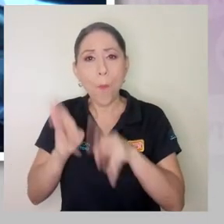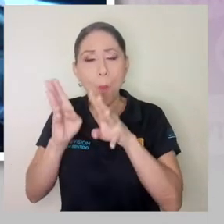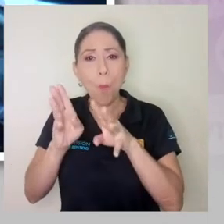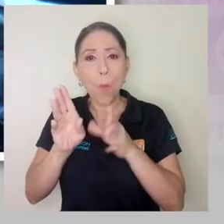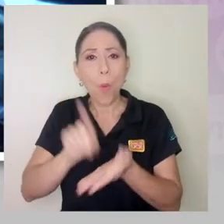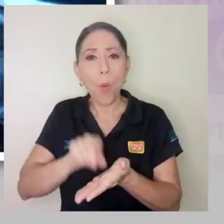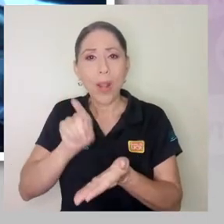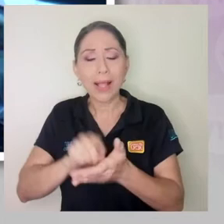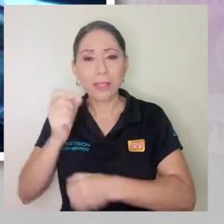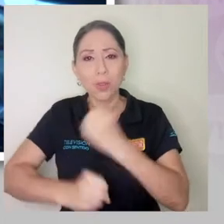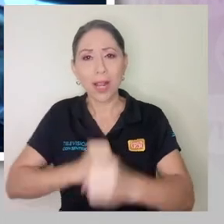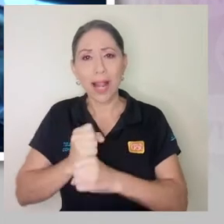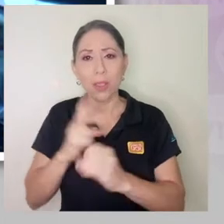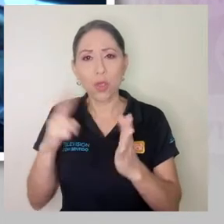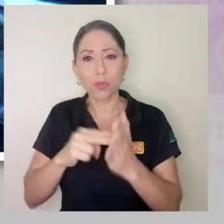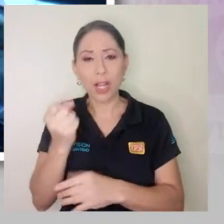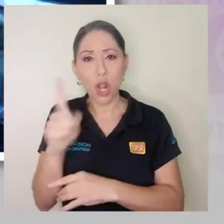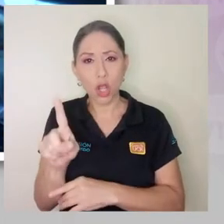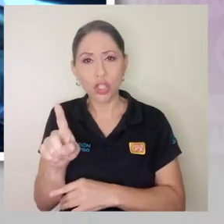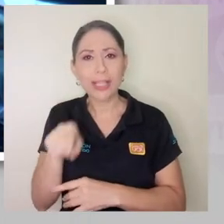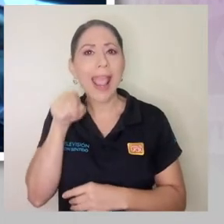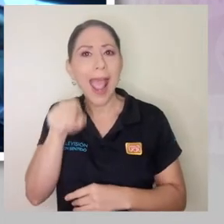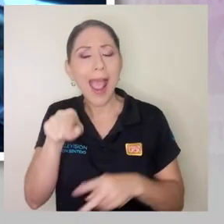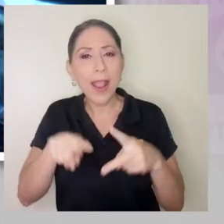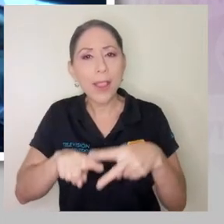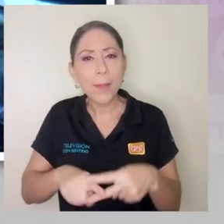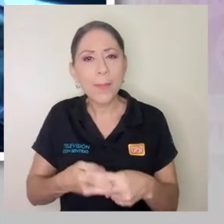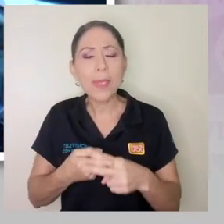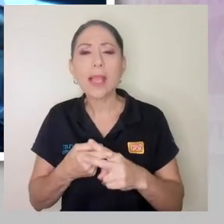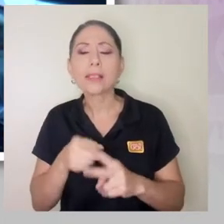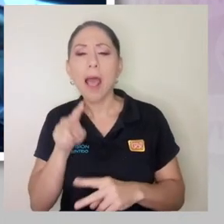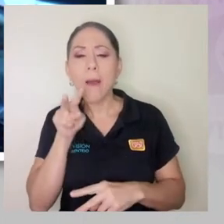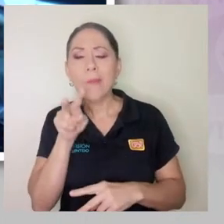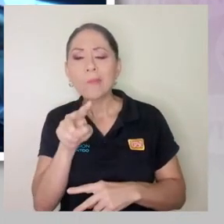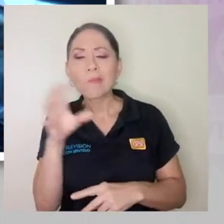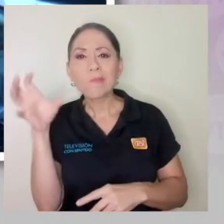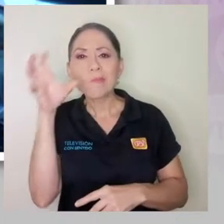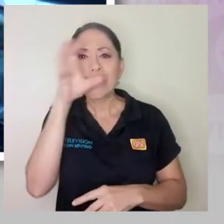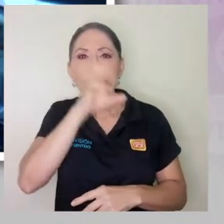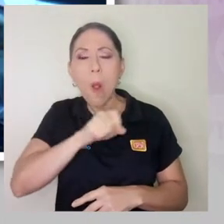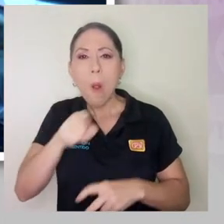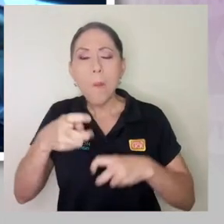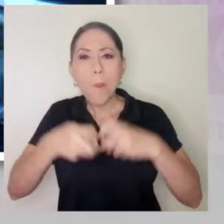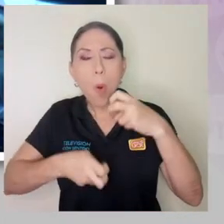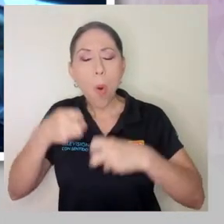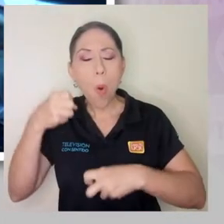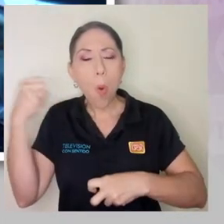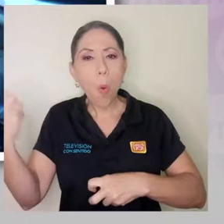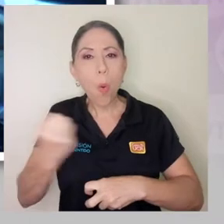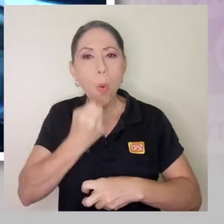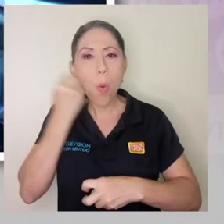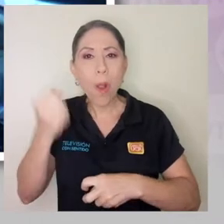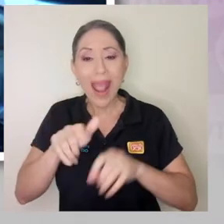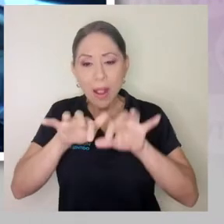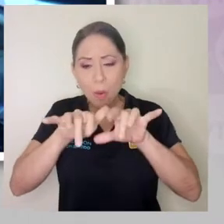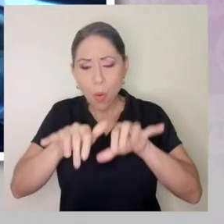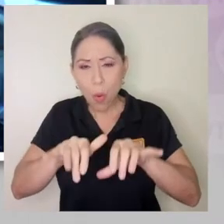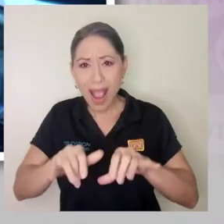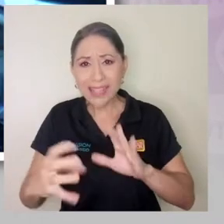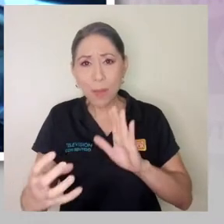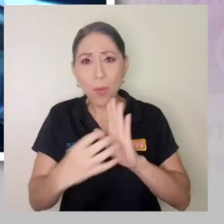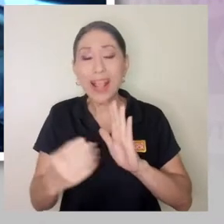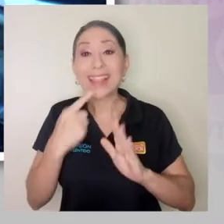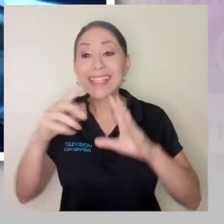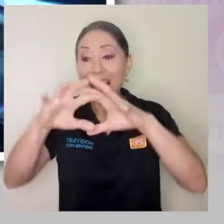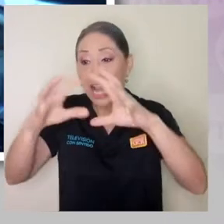2011, donde empieza a estimarse justamente este problema tan severo. Esa publicación lo que nos dice es que en el mundo